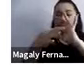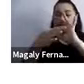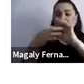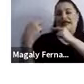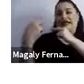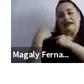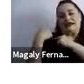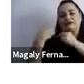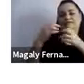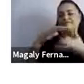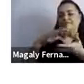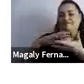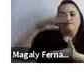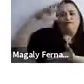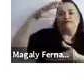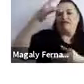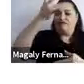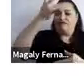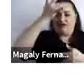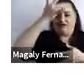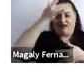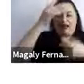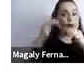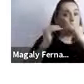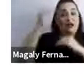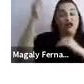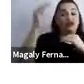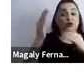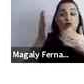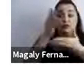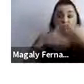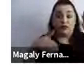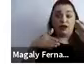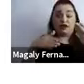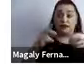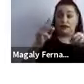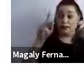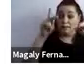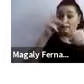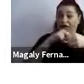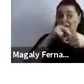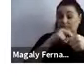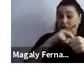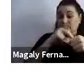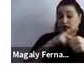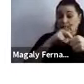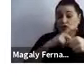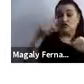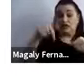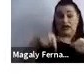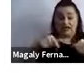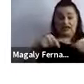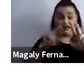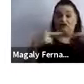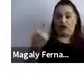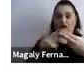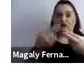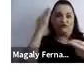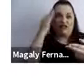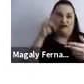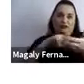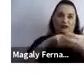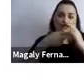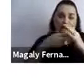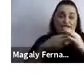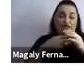enfermedad, que posiblemente la mayor parte de los participantes en esta sesión saben bien lo que es, pero para